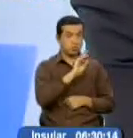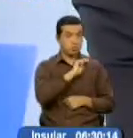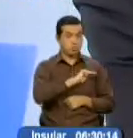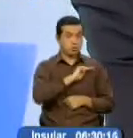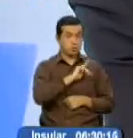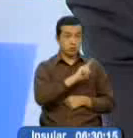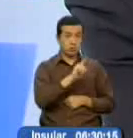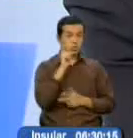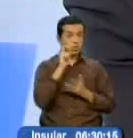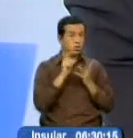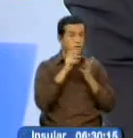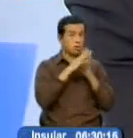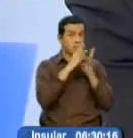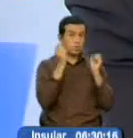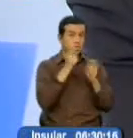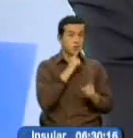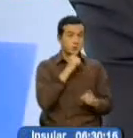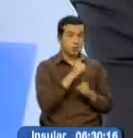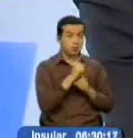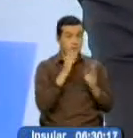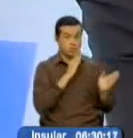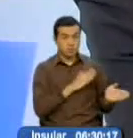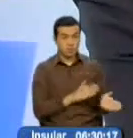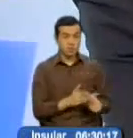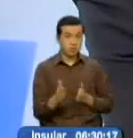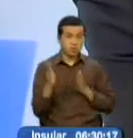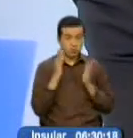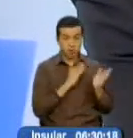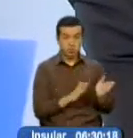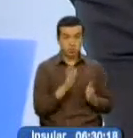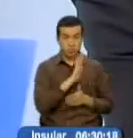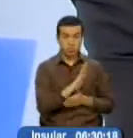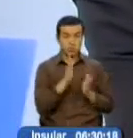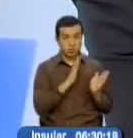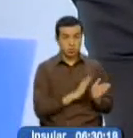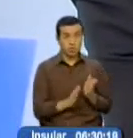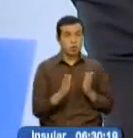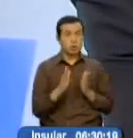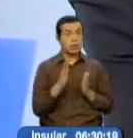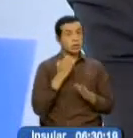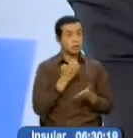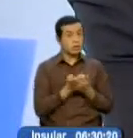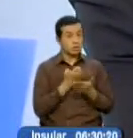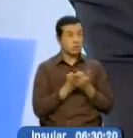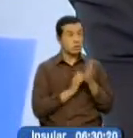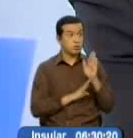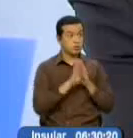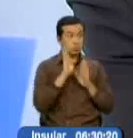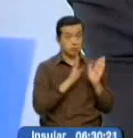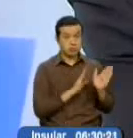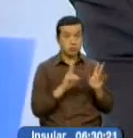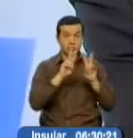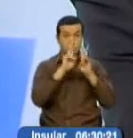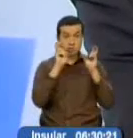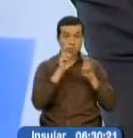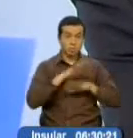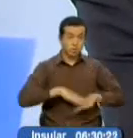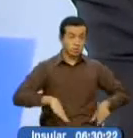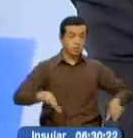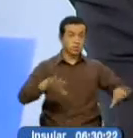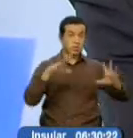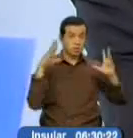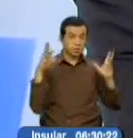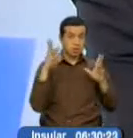municipales, deben entender también que en la medida que se ordenen, van a tener un efecto económico importante en términos de ser centro